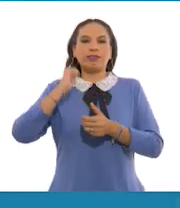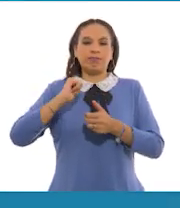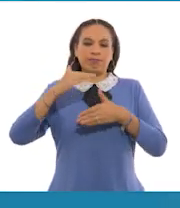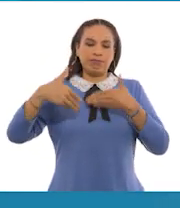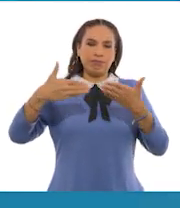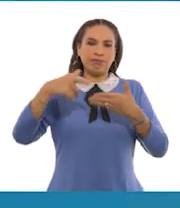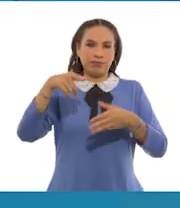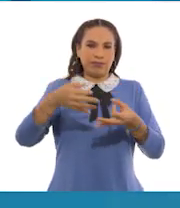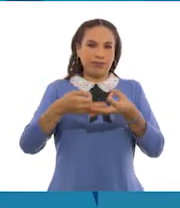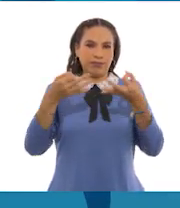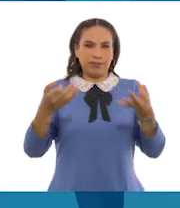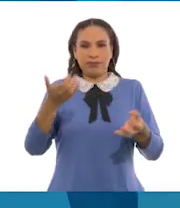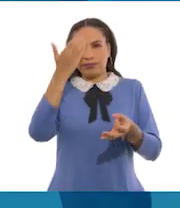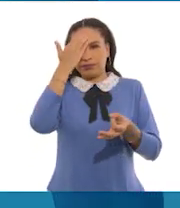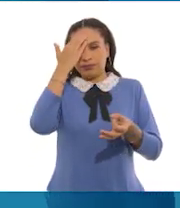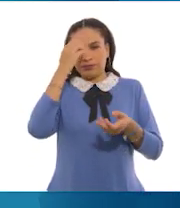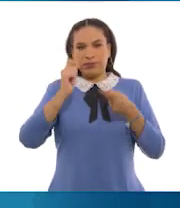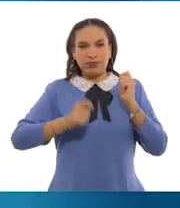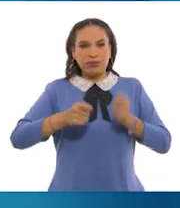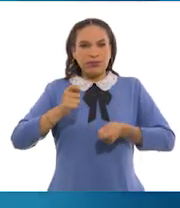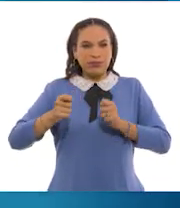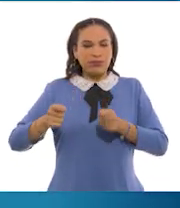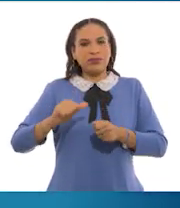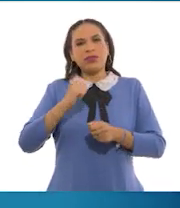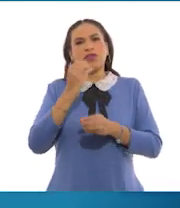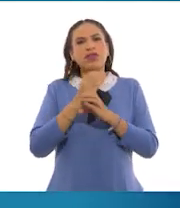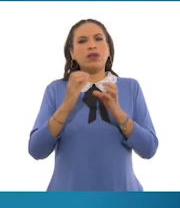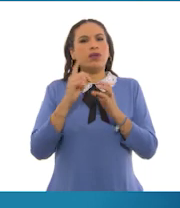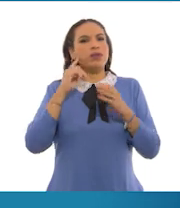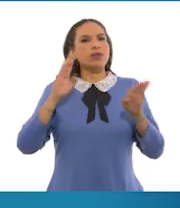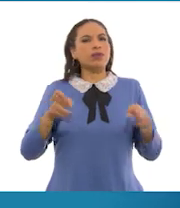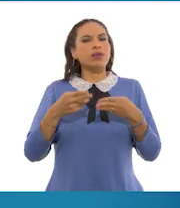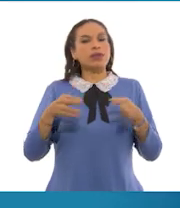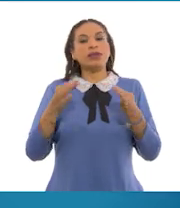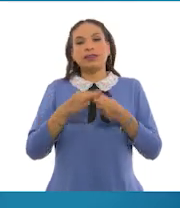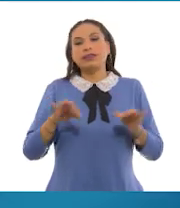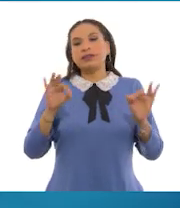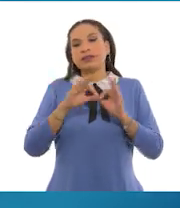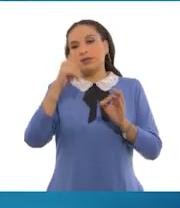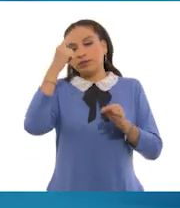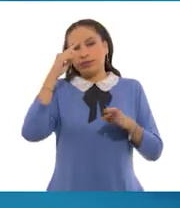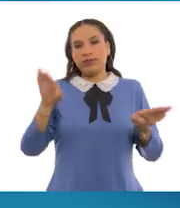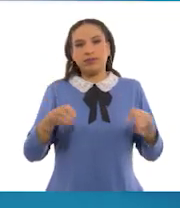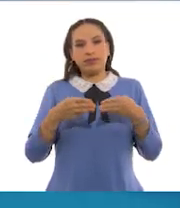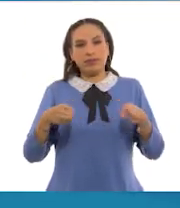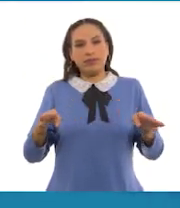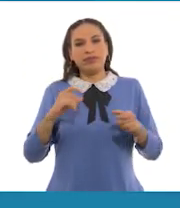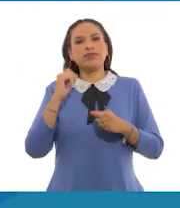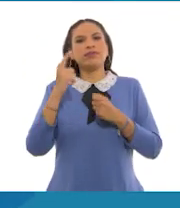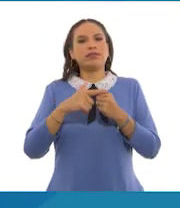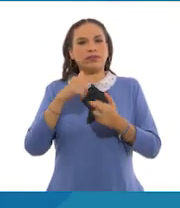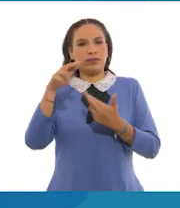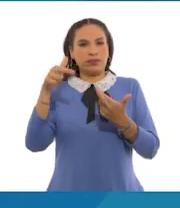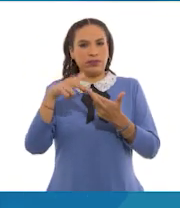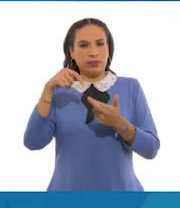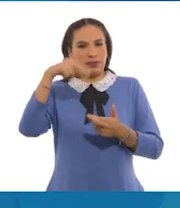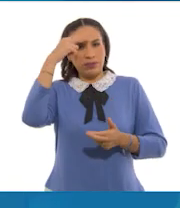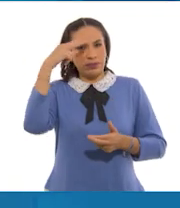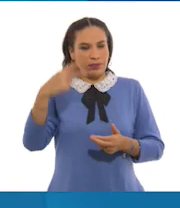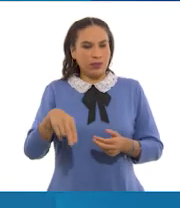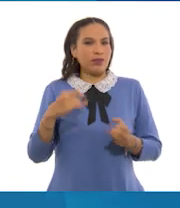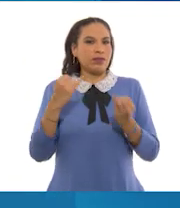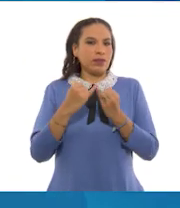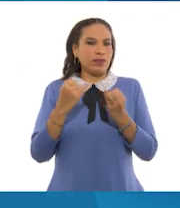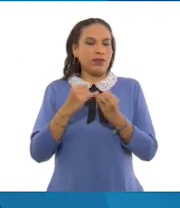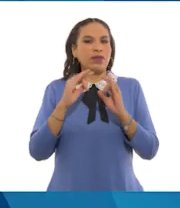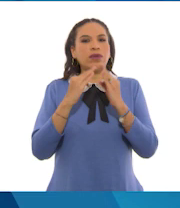que en estas tierras se conoció la marimba y otros instrumentos musicales muy importantes para la música de algunas regiones de México, así